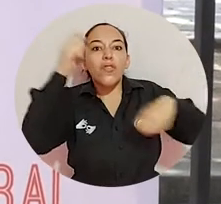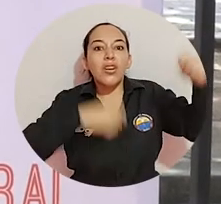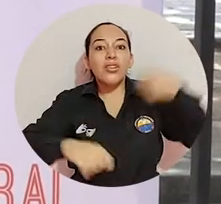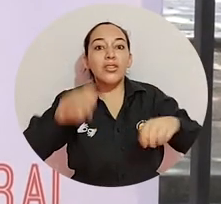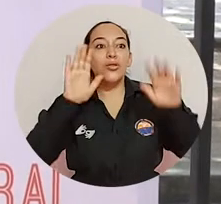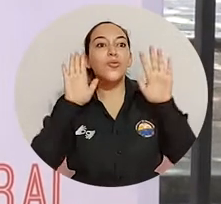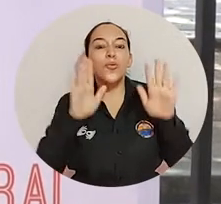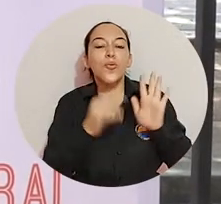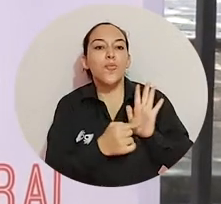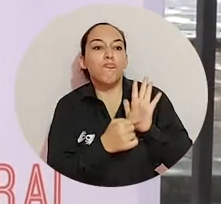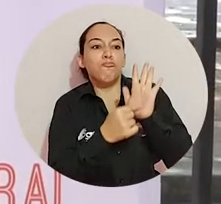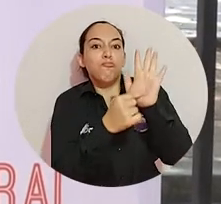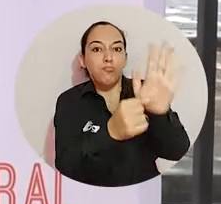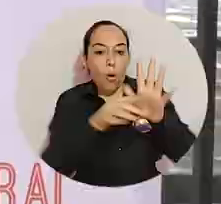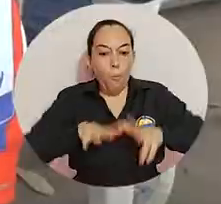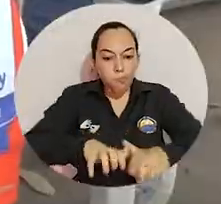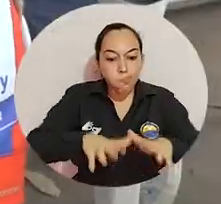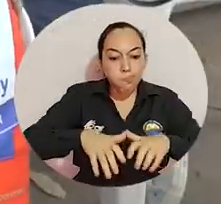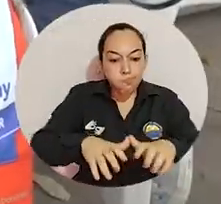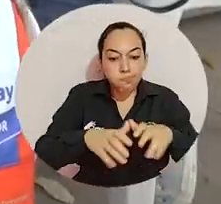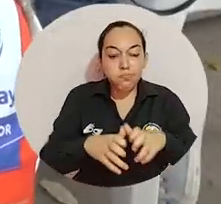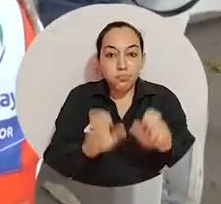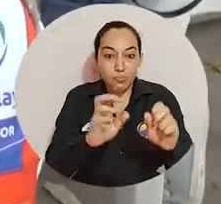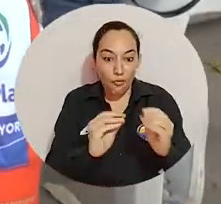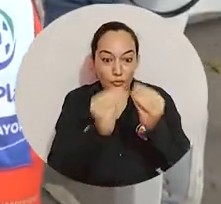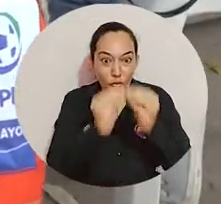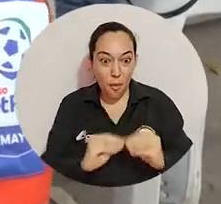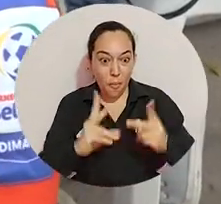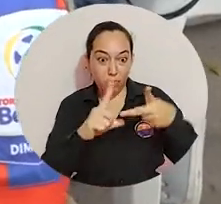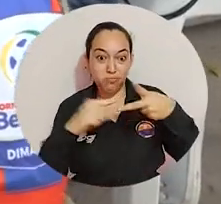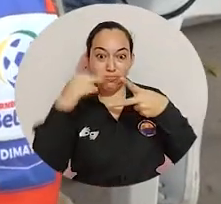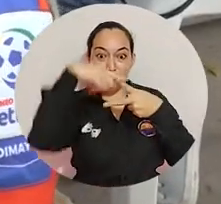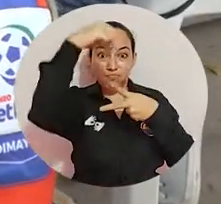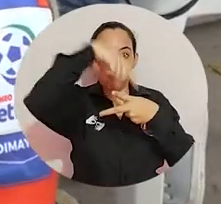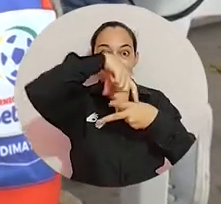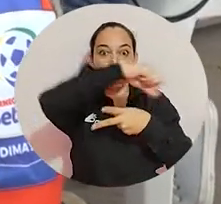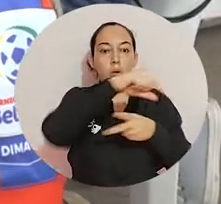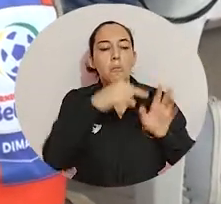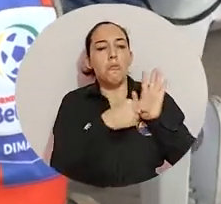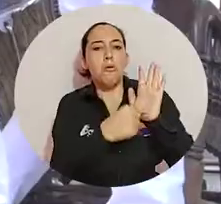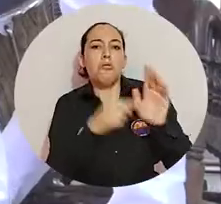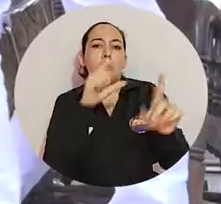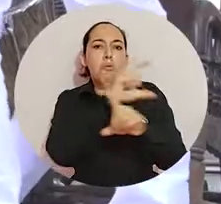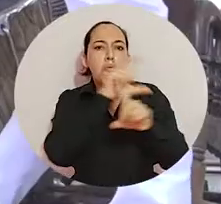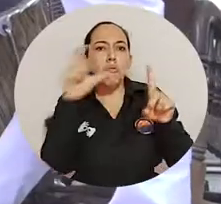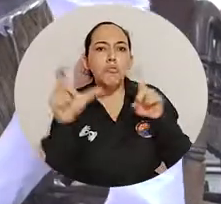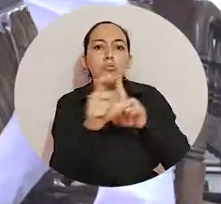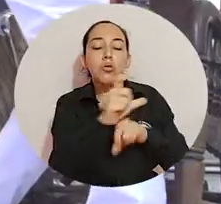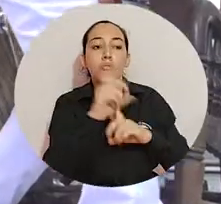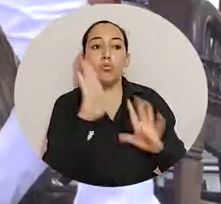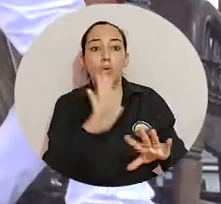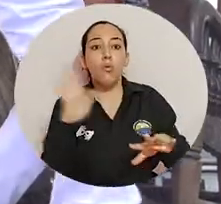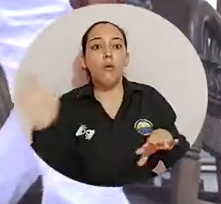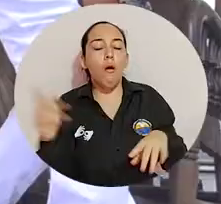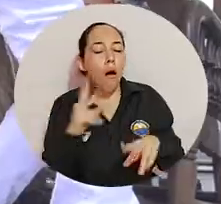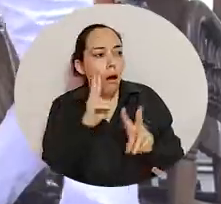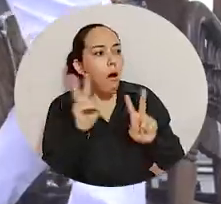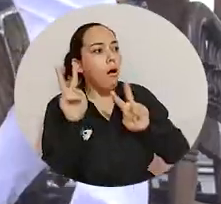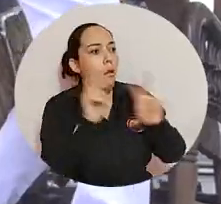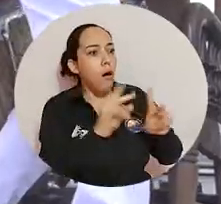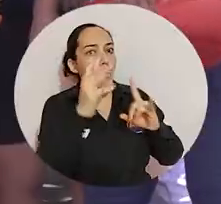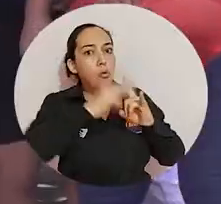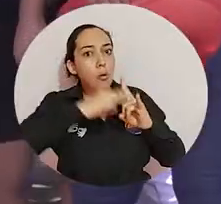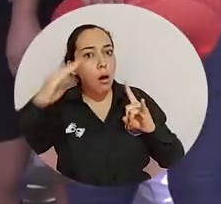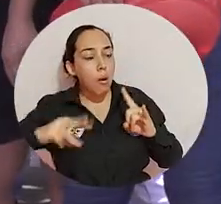Tres Punta para reunir a comensales alrededor de comida, muestras culturales y conocimientos, iniciativa a la que la Universidad